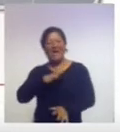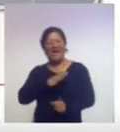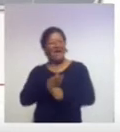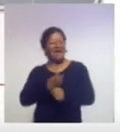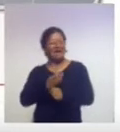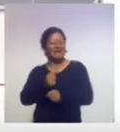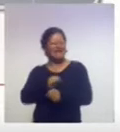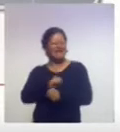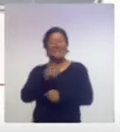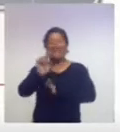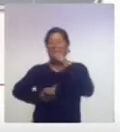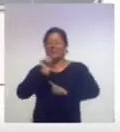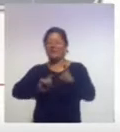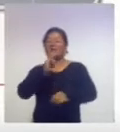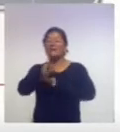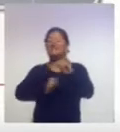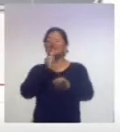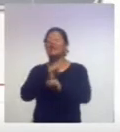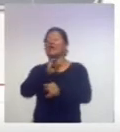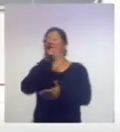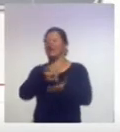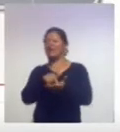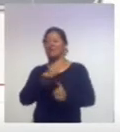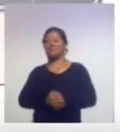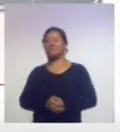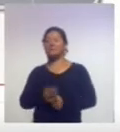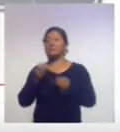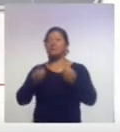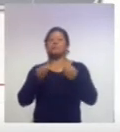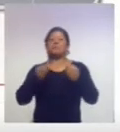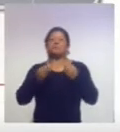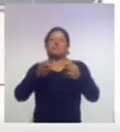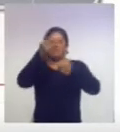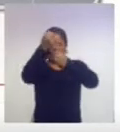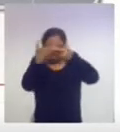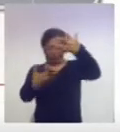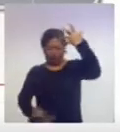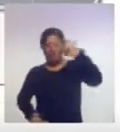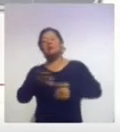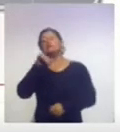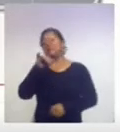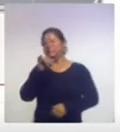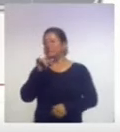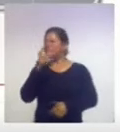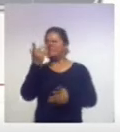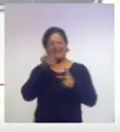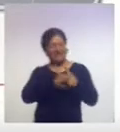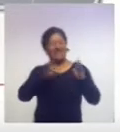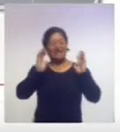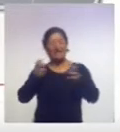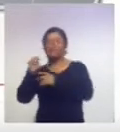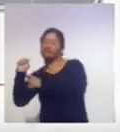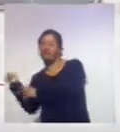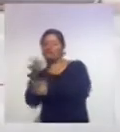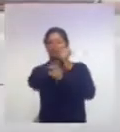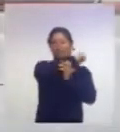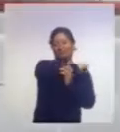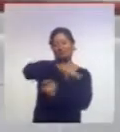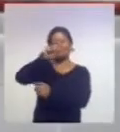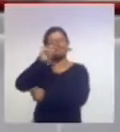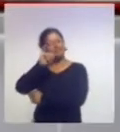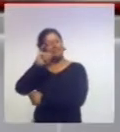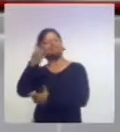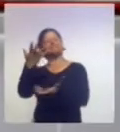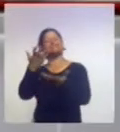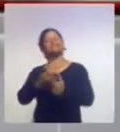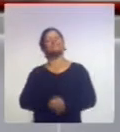el ámbito deportivo internacional y local. Y hay mucho que decir, Pepe. Efectivamente, Carlita, ¿qué te parece? Arrancamos con el tenis. Claro que sí, adelante. Bueno,